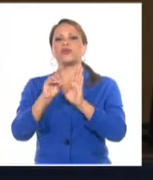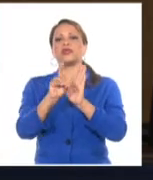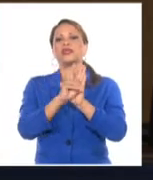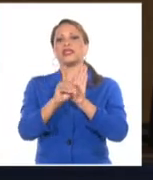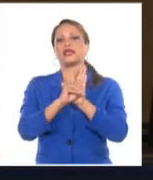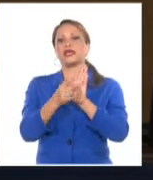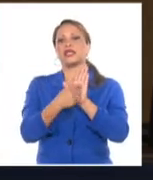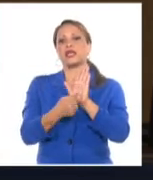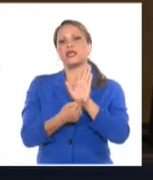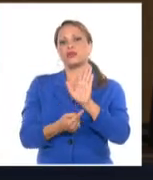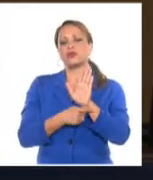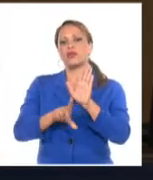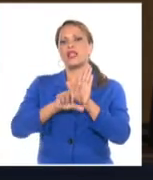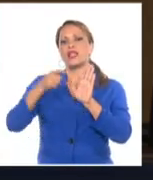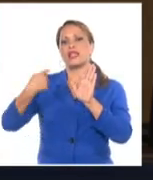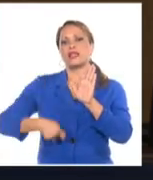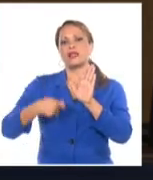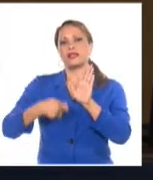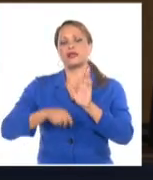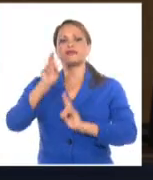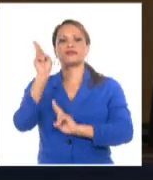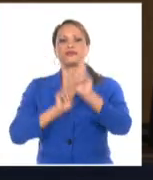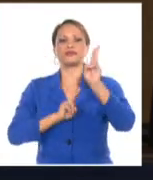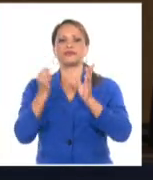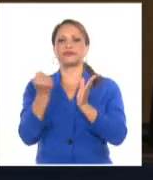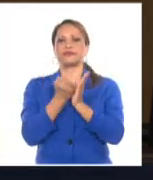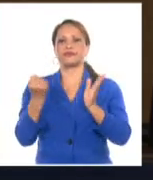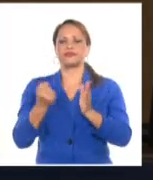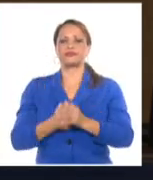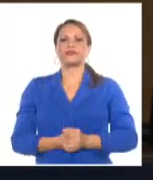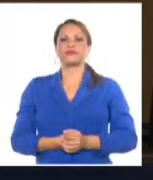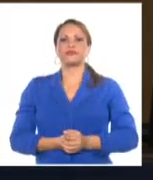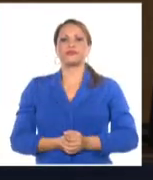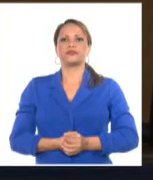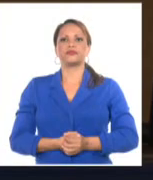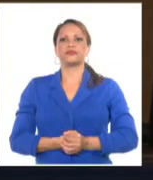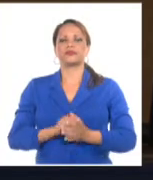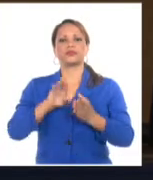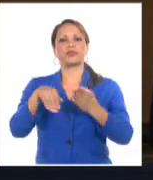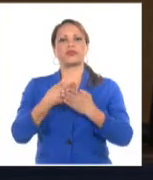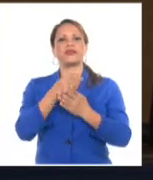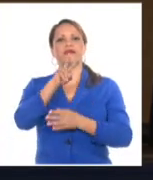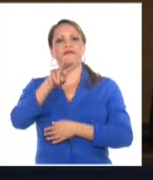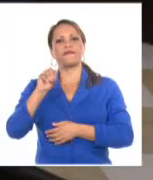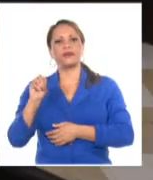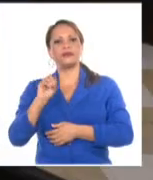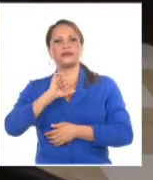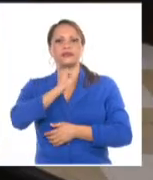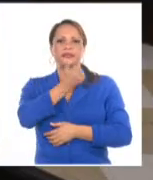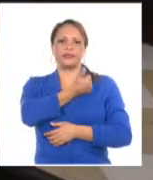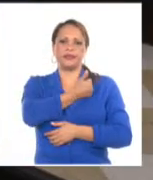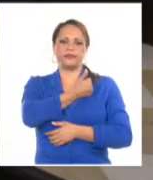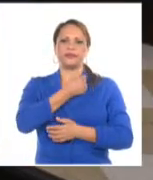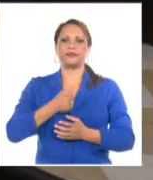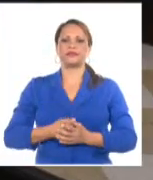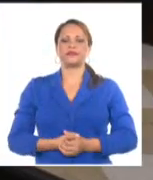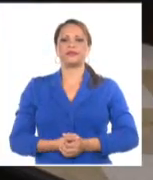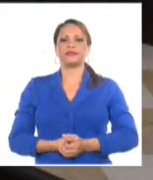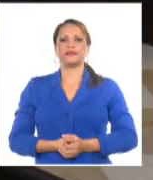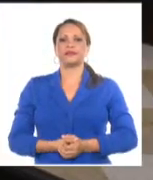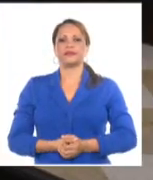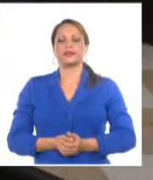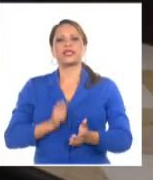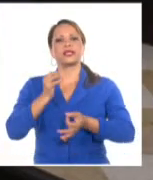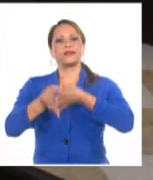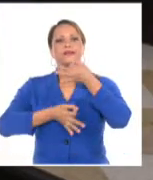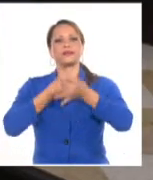también algunos acuerdos aprobados por el órgano. Eso será el día 20 de diciembre. Homero Acosta explicó que